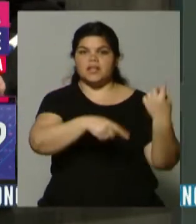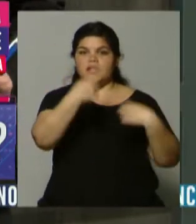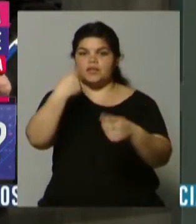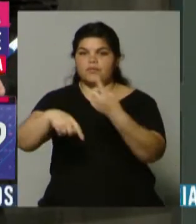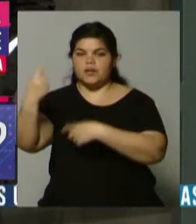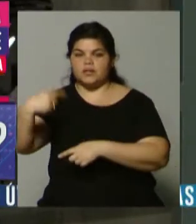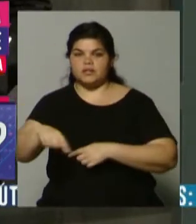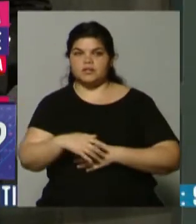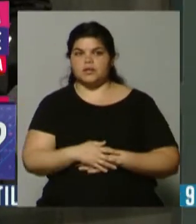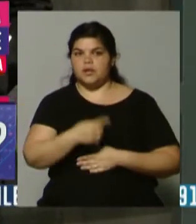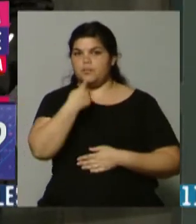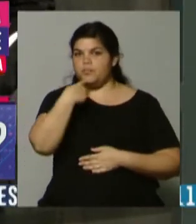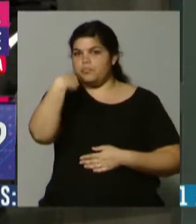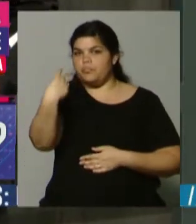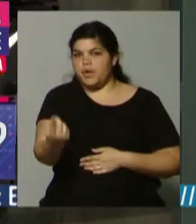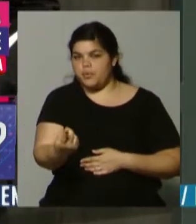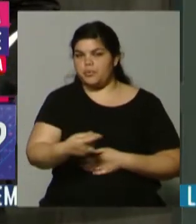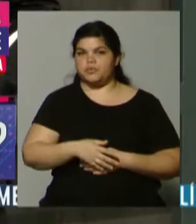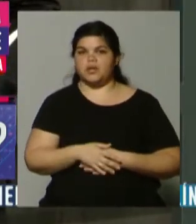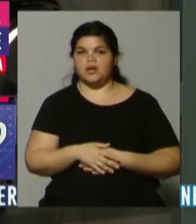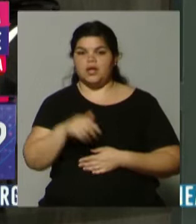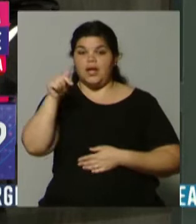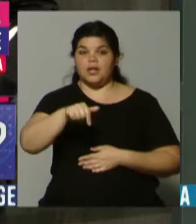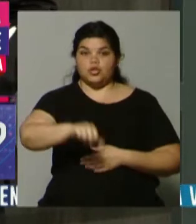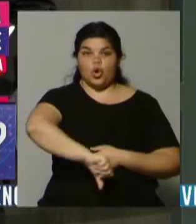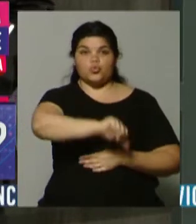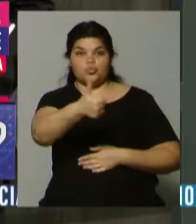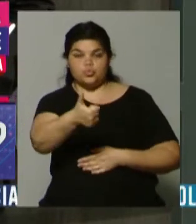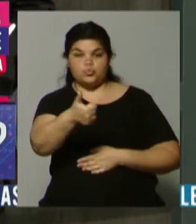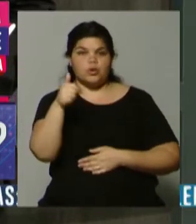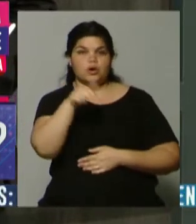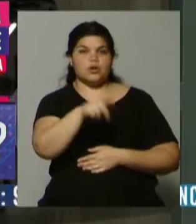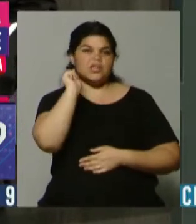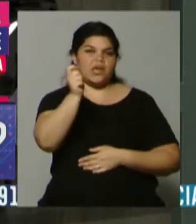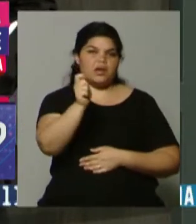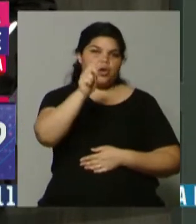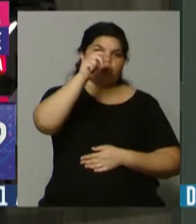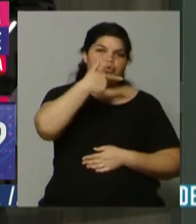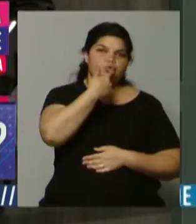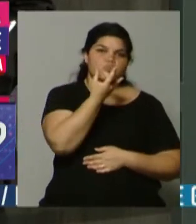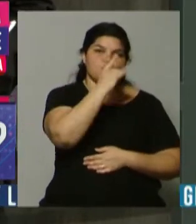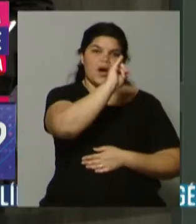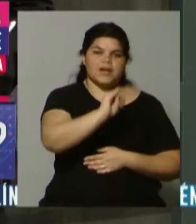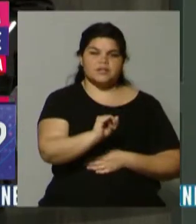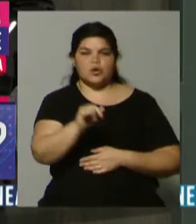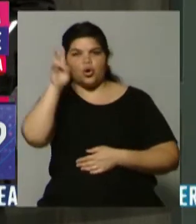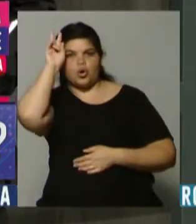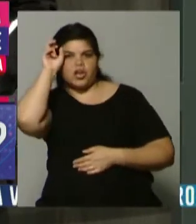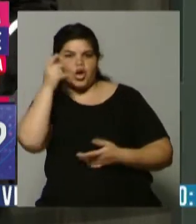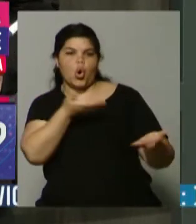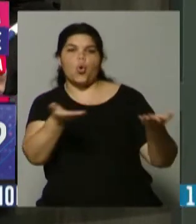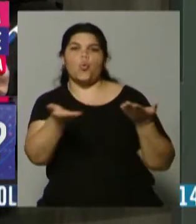si efectivamente esta victoria se corresponde con Suárez directamente o con Cornejo, y en las encuestas que has realizado durante este